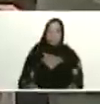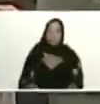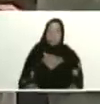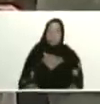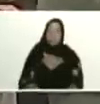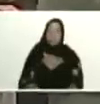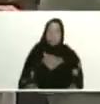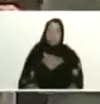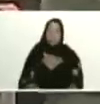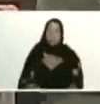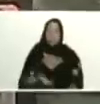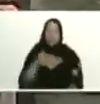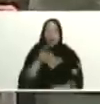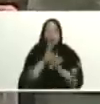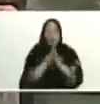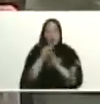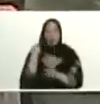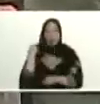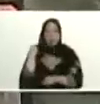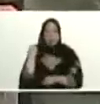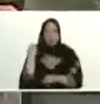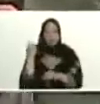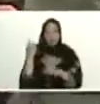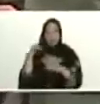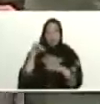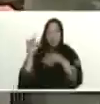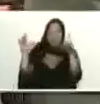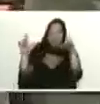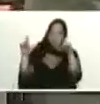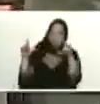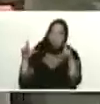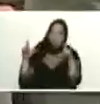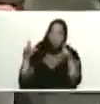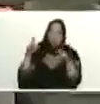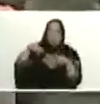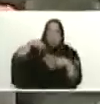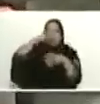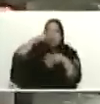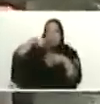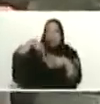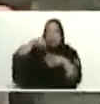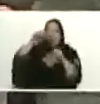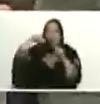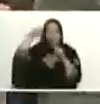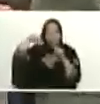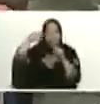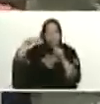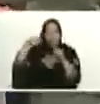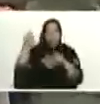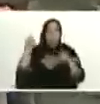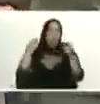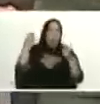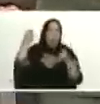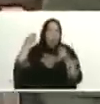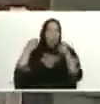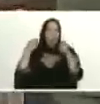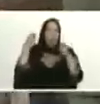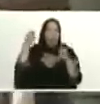Me avisa cuando tome la foto. Si quiere hacemos un TikTok. Vamos, aquí, dale,